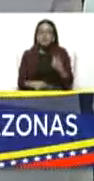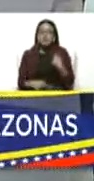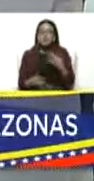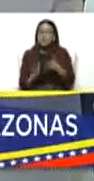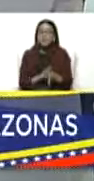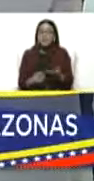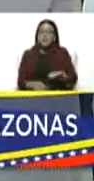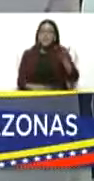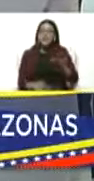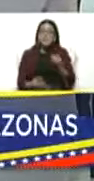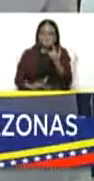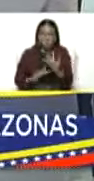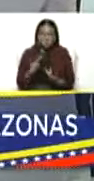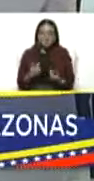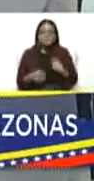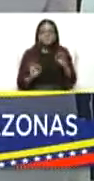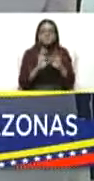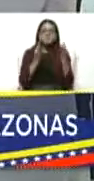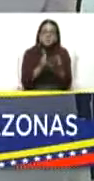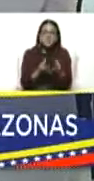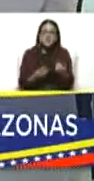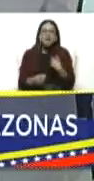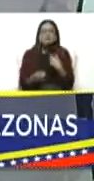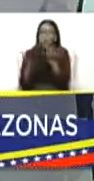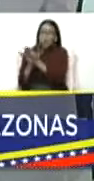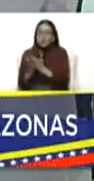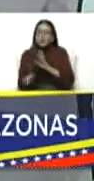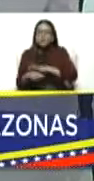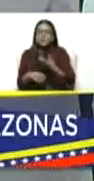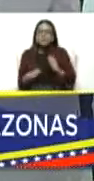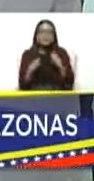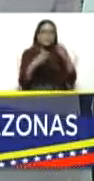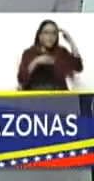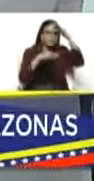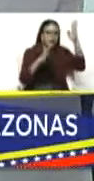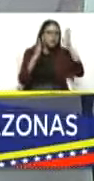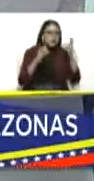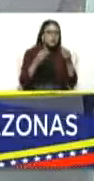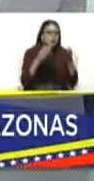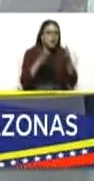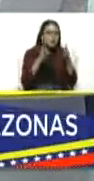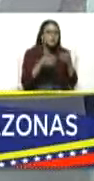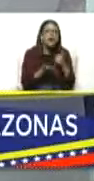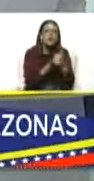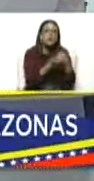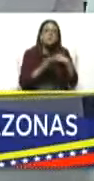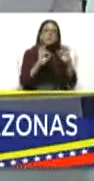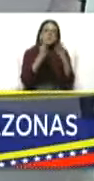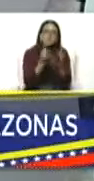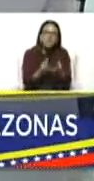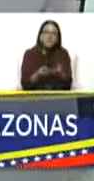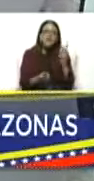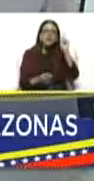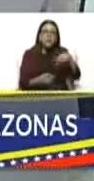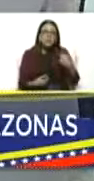mejor atención a nivel de salud. Y pienso que la empatía, ¿no?, con el resto de nuestras personas a nivel de nuestro